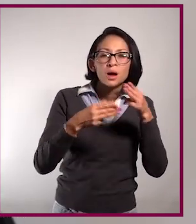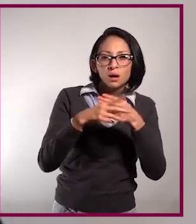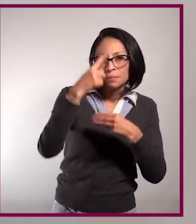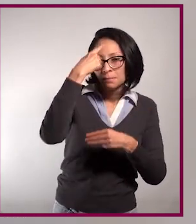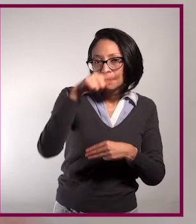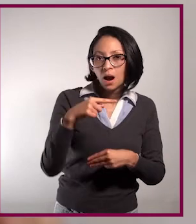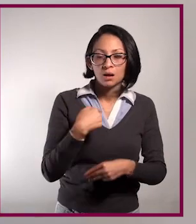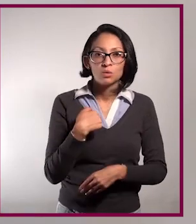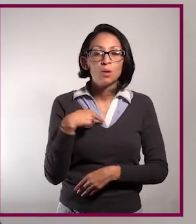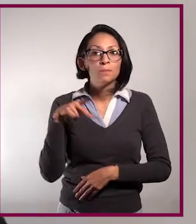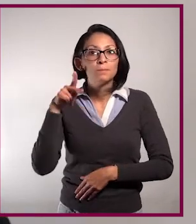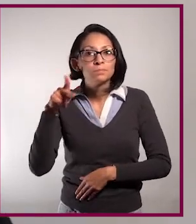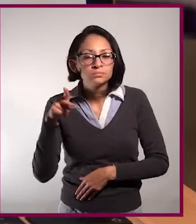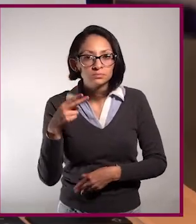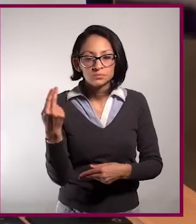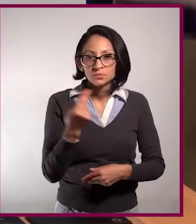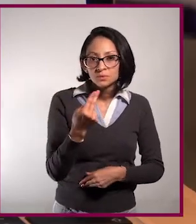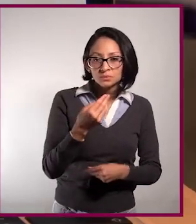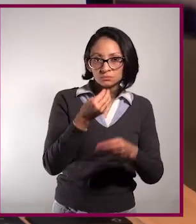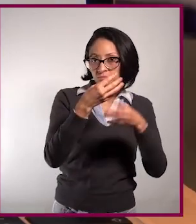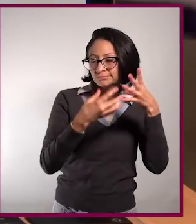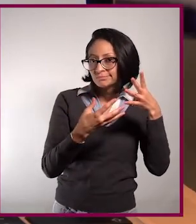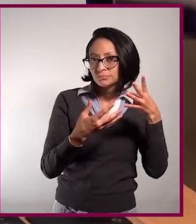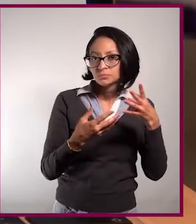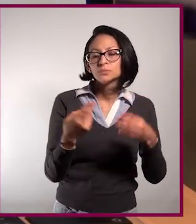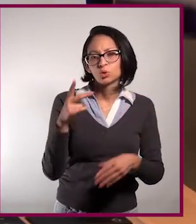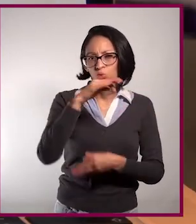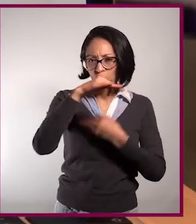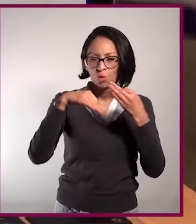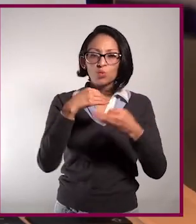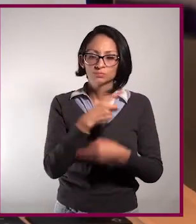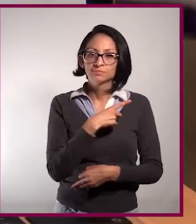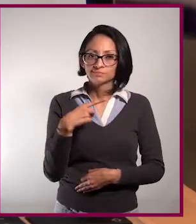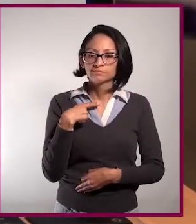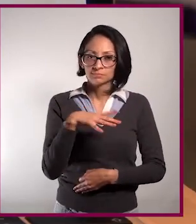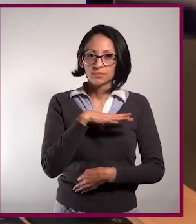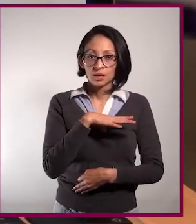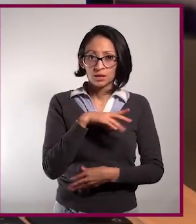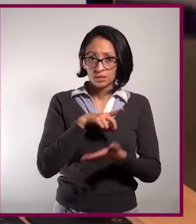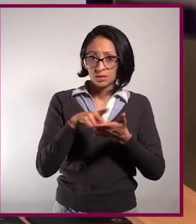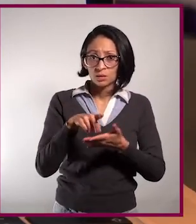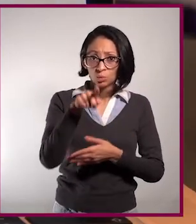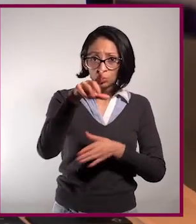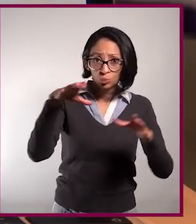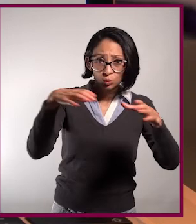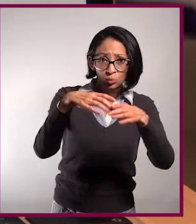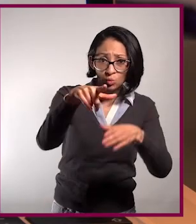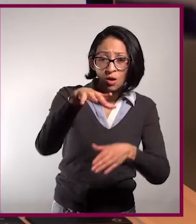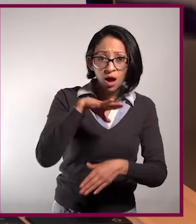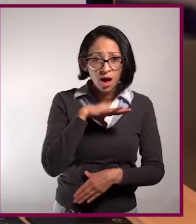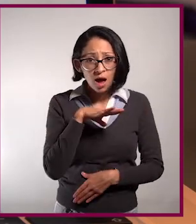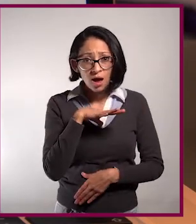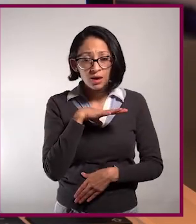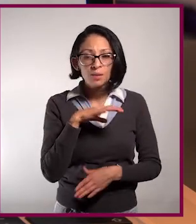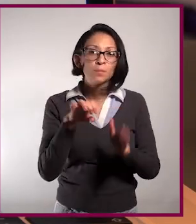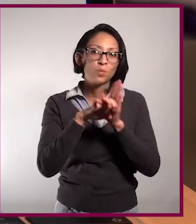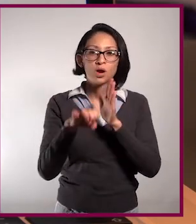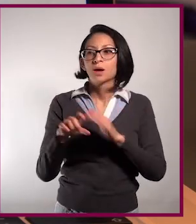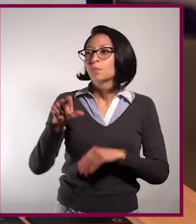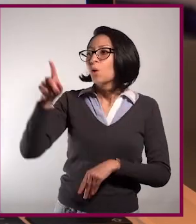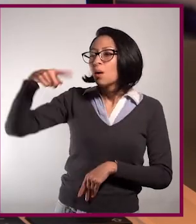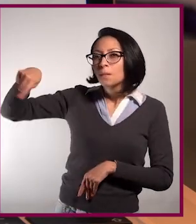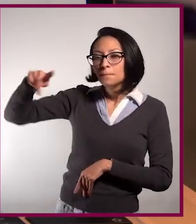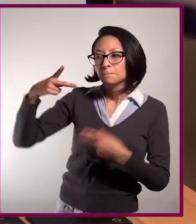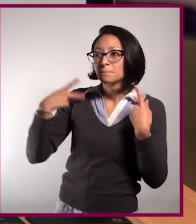y elementos para una adecuada gestión menstrual. ¿En tu comunidad se cuenta con ellos? ¿Cómo puedes apoyar a